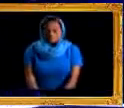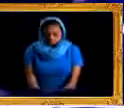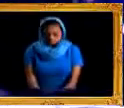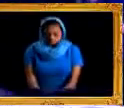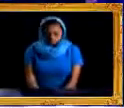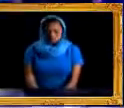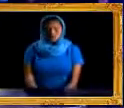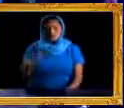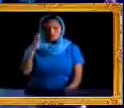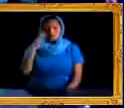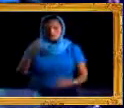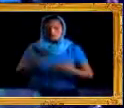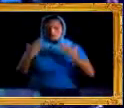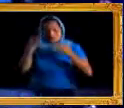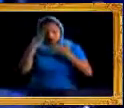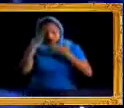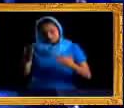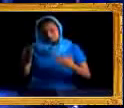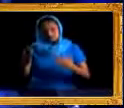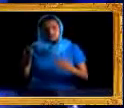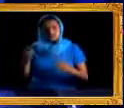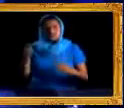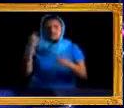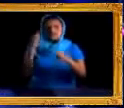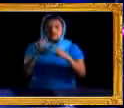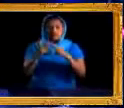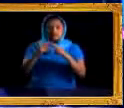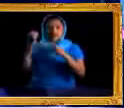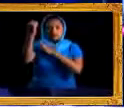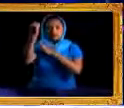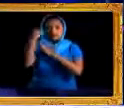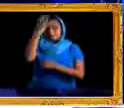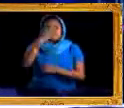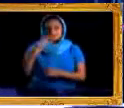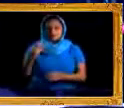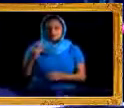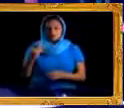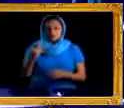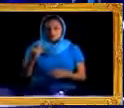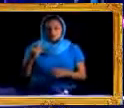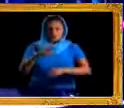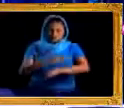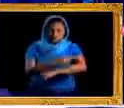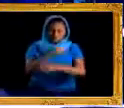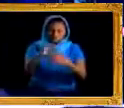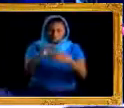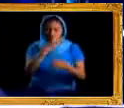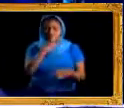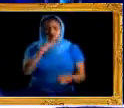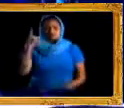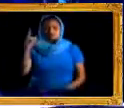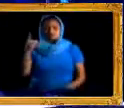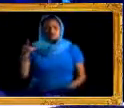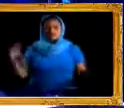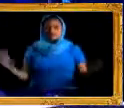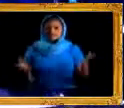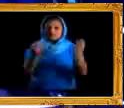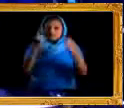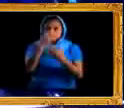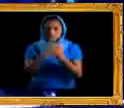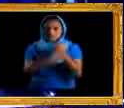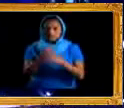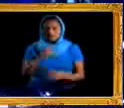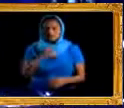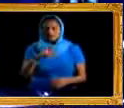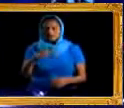Dios. Padre, te damos gracias en el nombre precioso del Cordero de Dios. Alce sus manos, sea